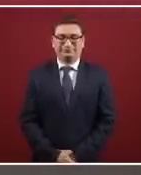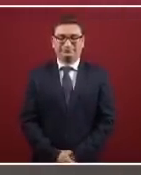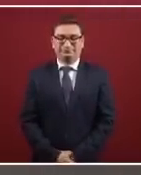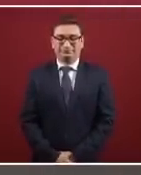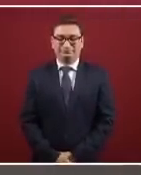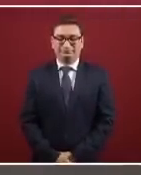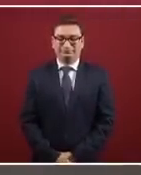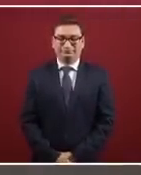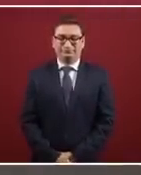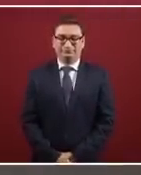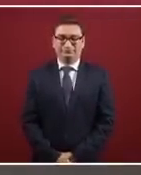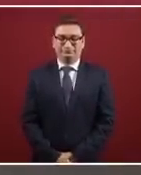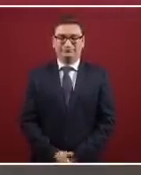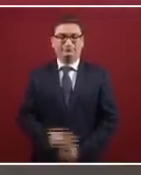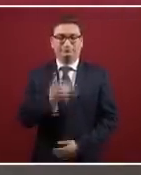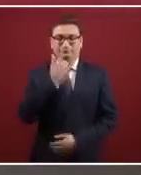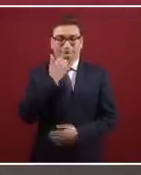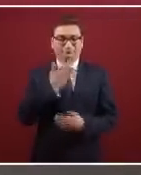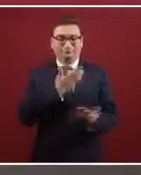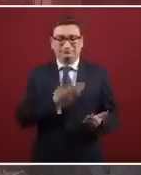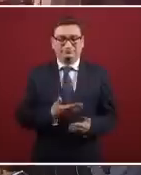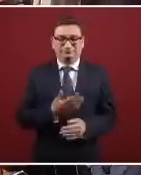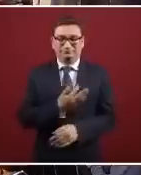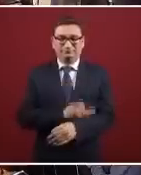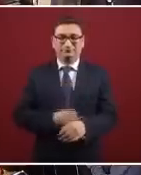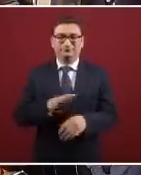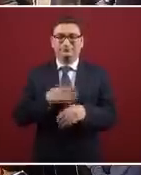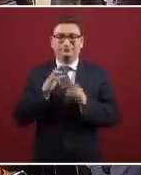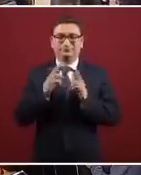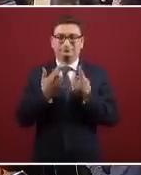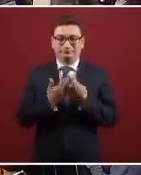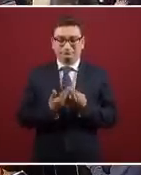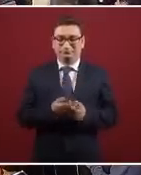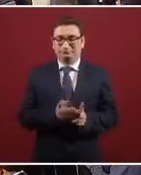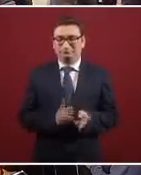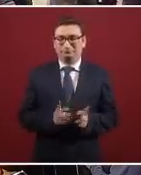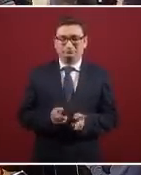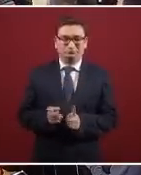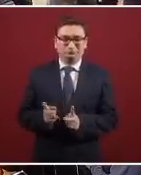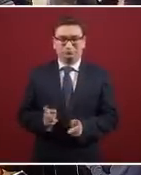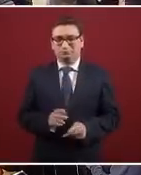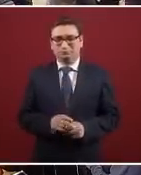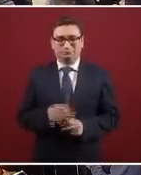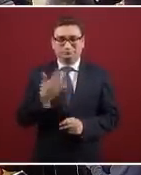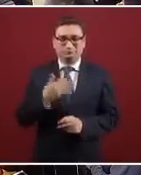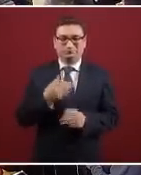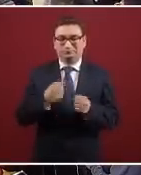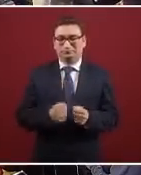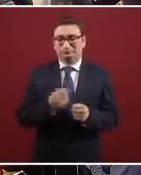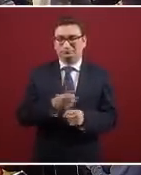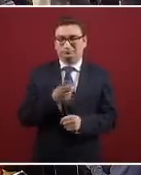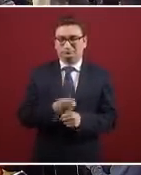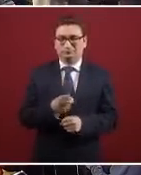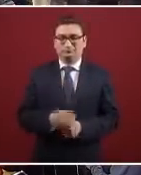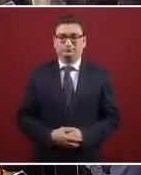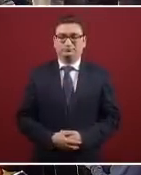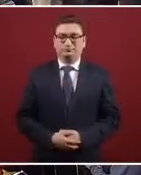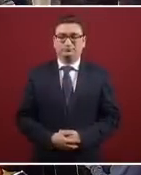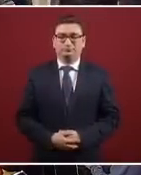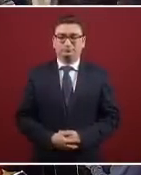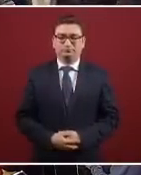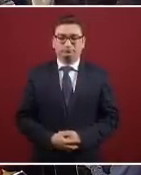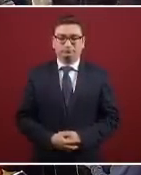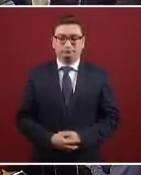Es que nos tardamos en la reunión de seguridad